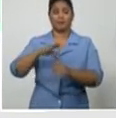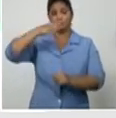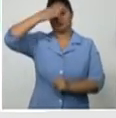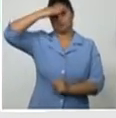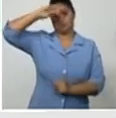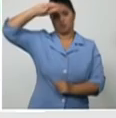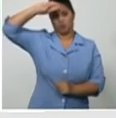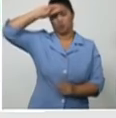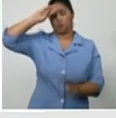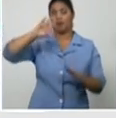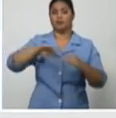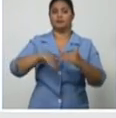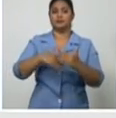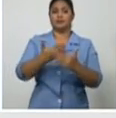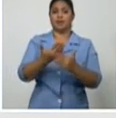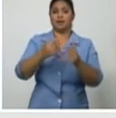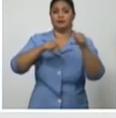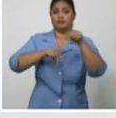amanece con